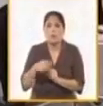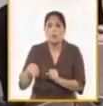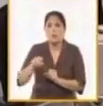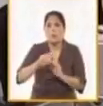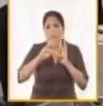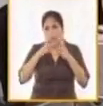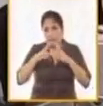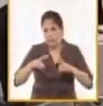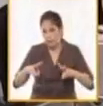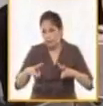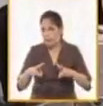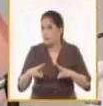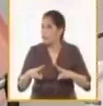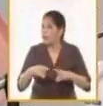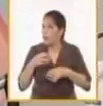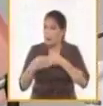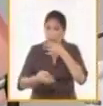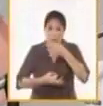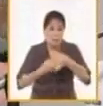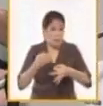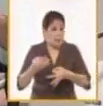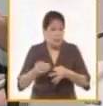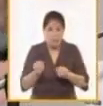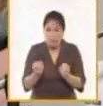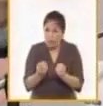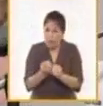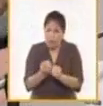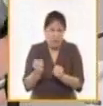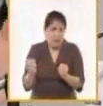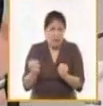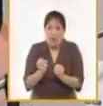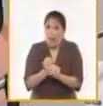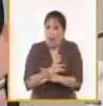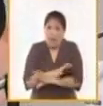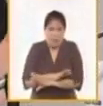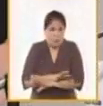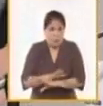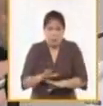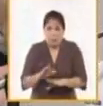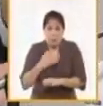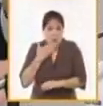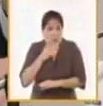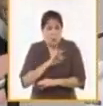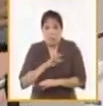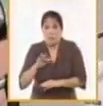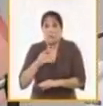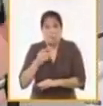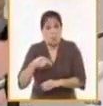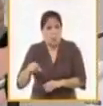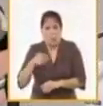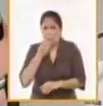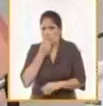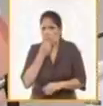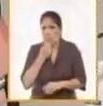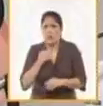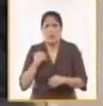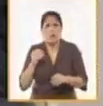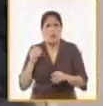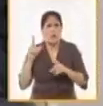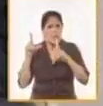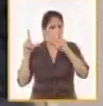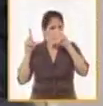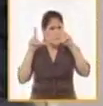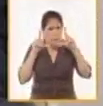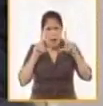en las plataformas, en internet ha sido fabuloso. Es decir, estaba accesible, por ejemplo, las imágenes de esa